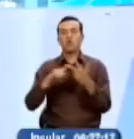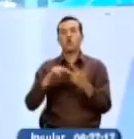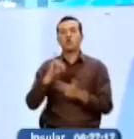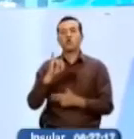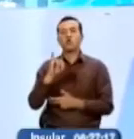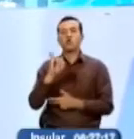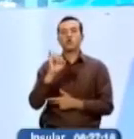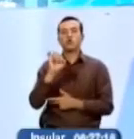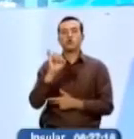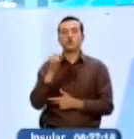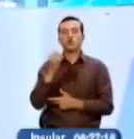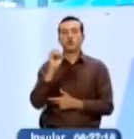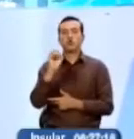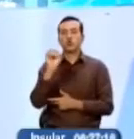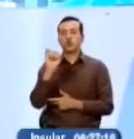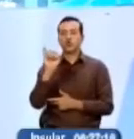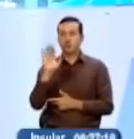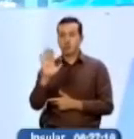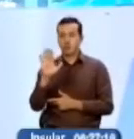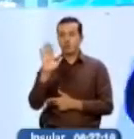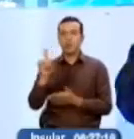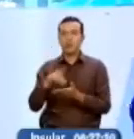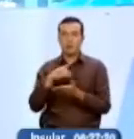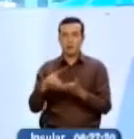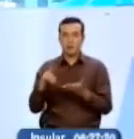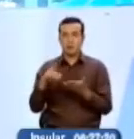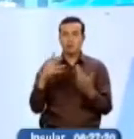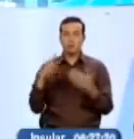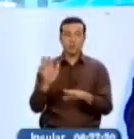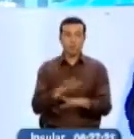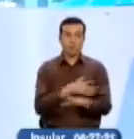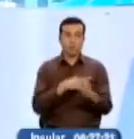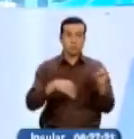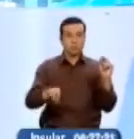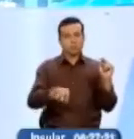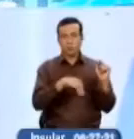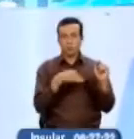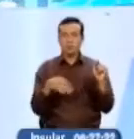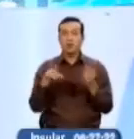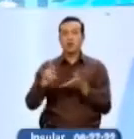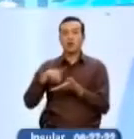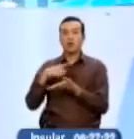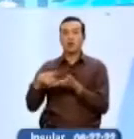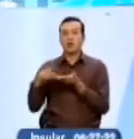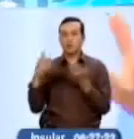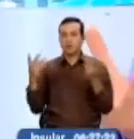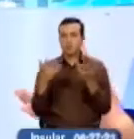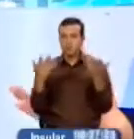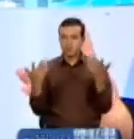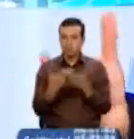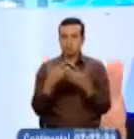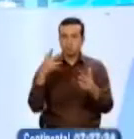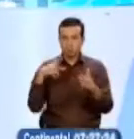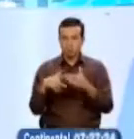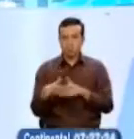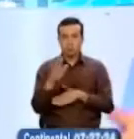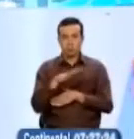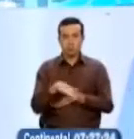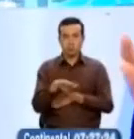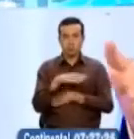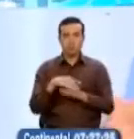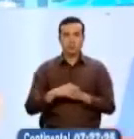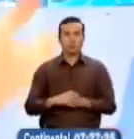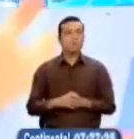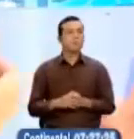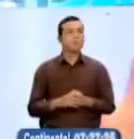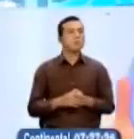cáceres dirigiendo la compañía nacional de danza entonces un espectáculo de música en vivo y de iu de danza con la que inauguraremos el afecto